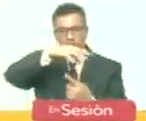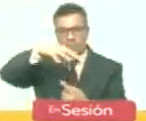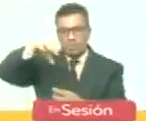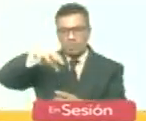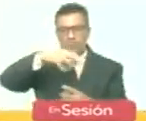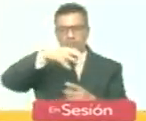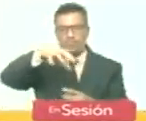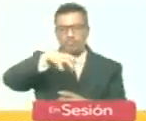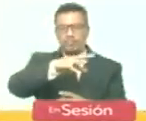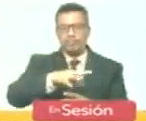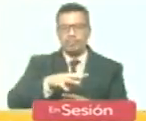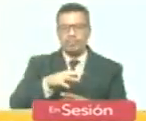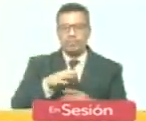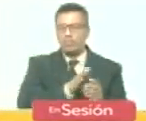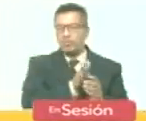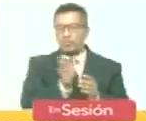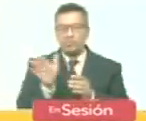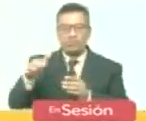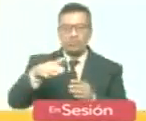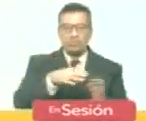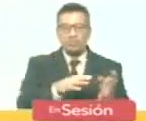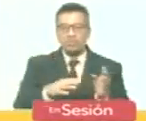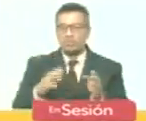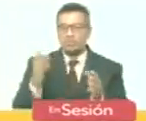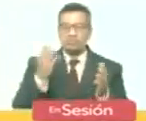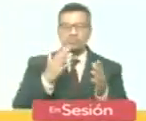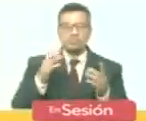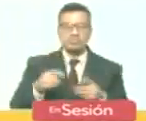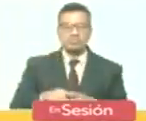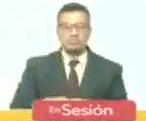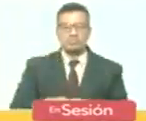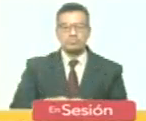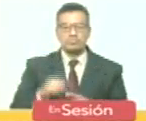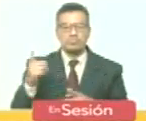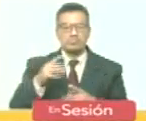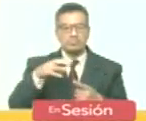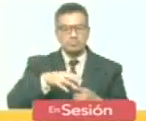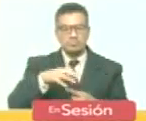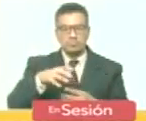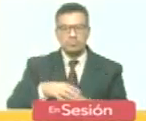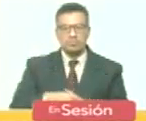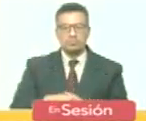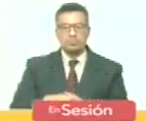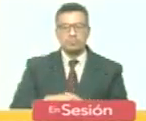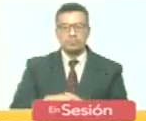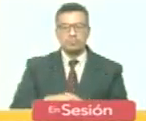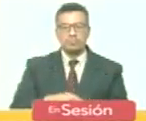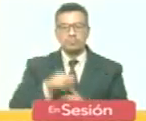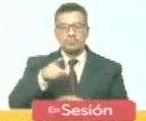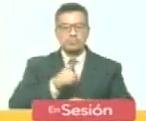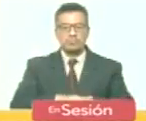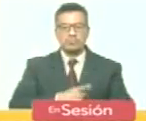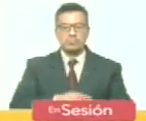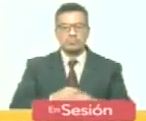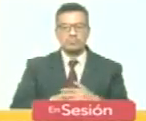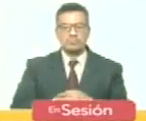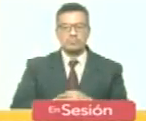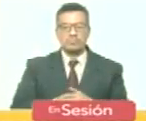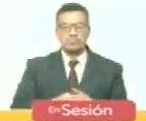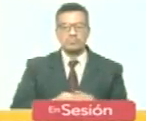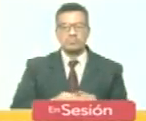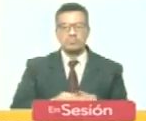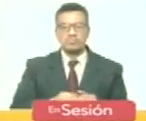se desorientó por los inhibidores que estaban colocados allí en ese momento